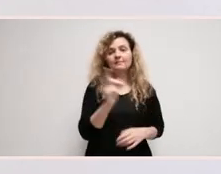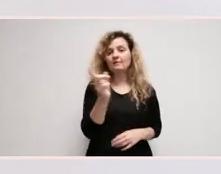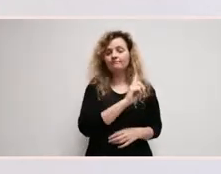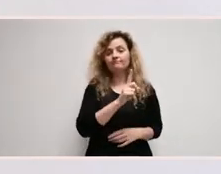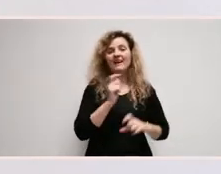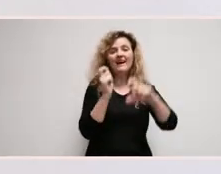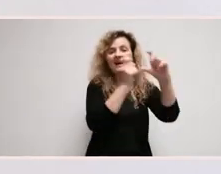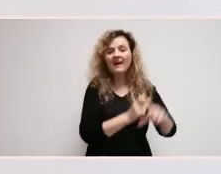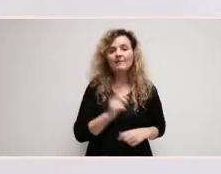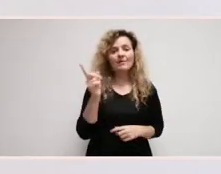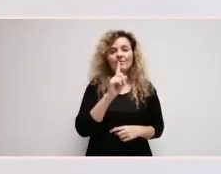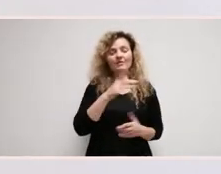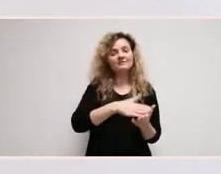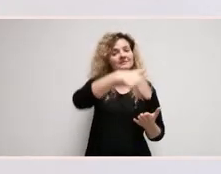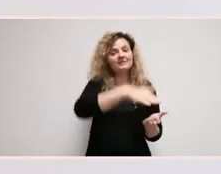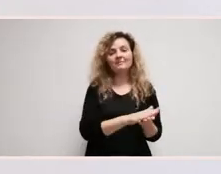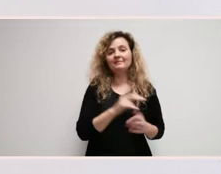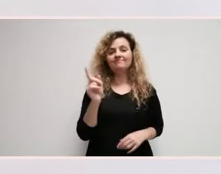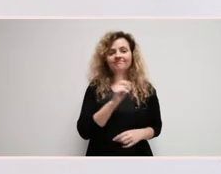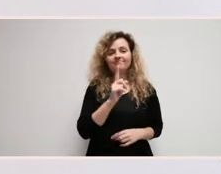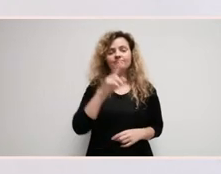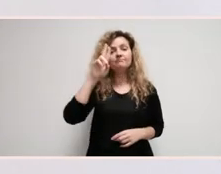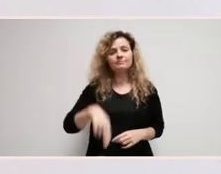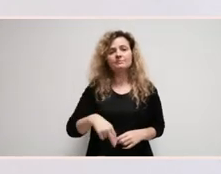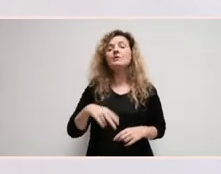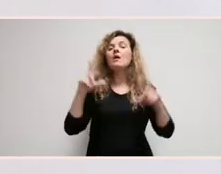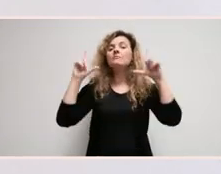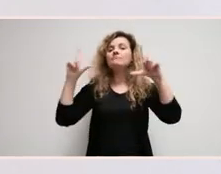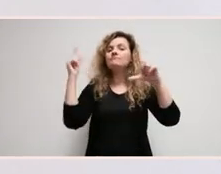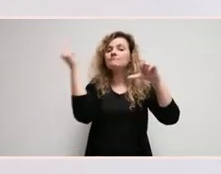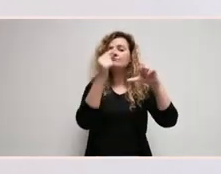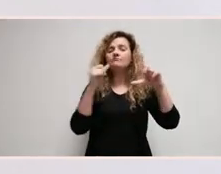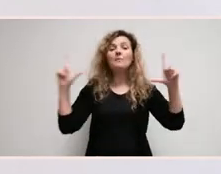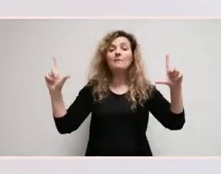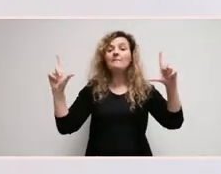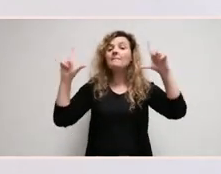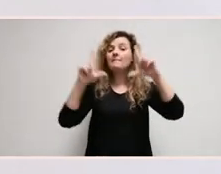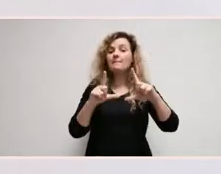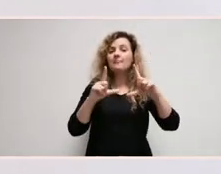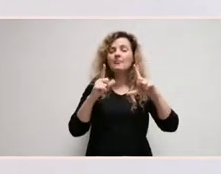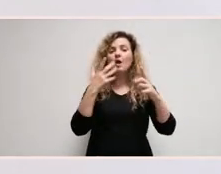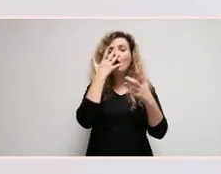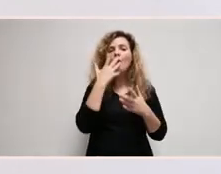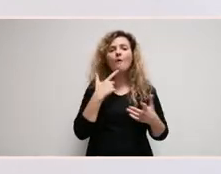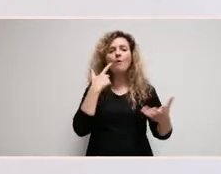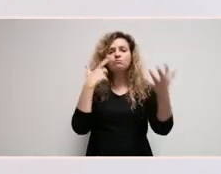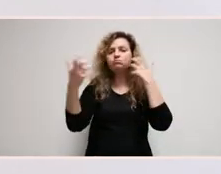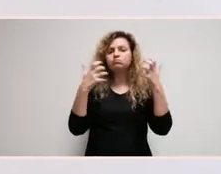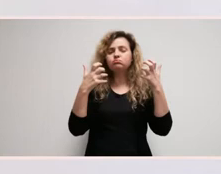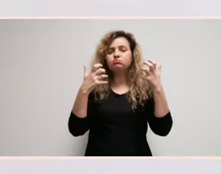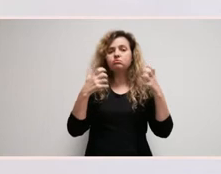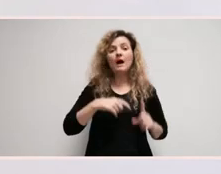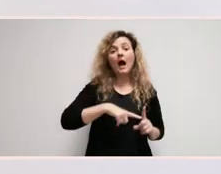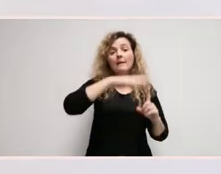estampaciones, son obriñas feitas en pequeño formato, cheas de cor, que le dan a las